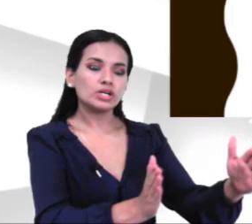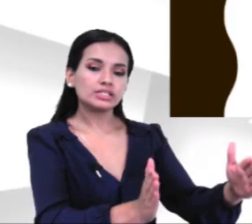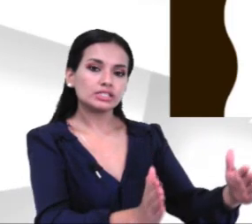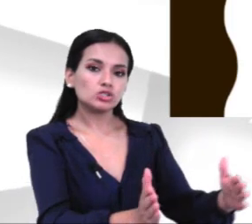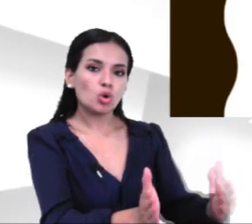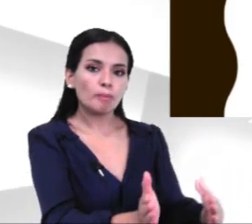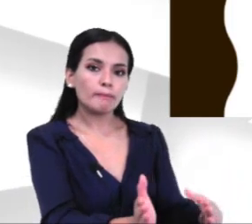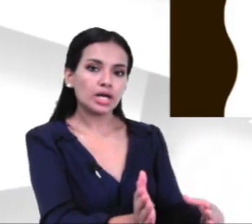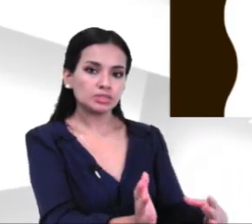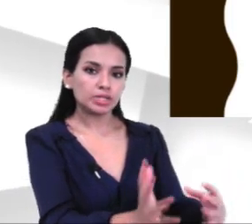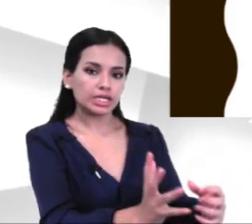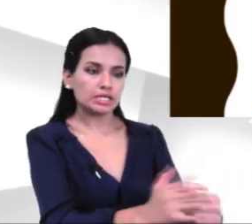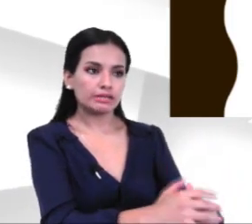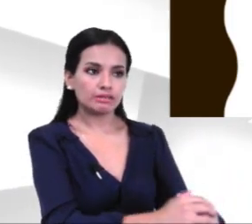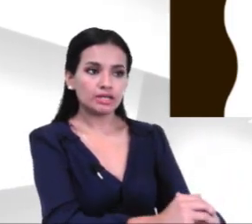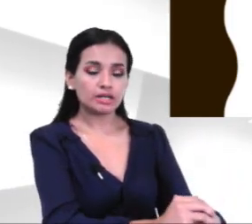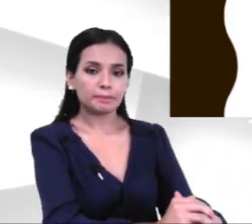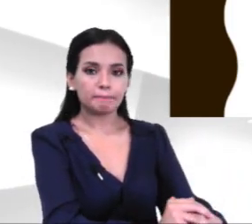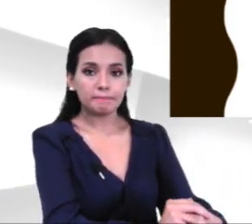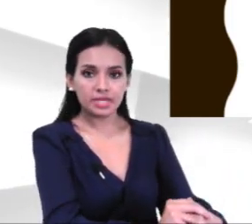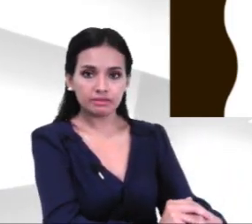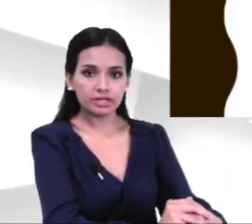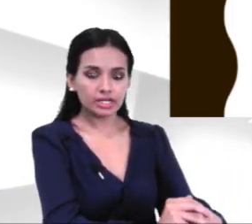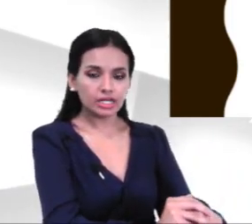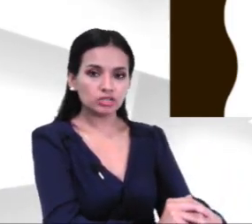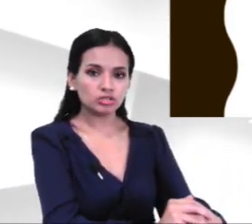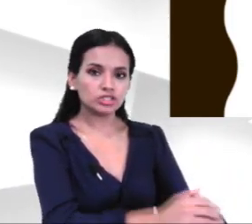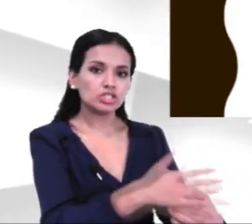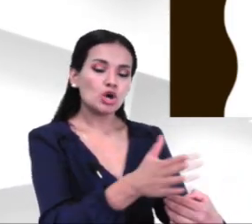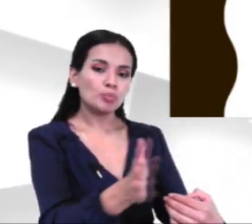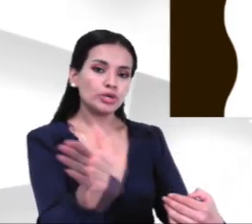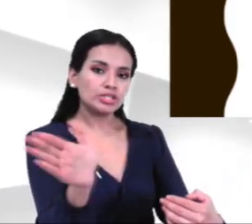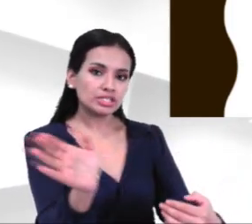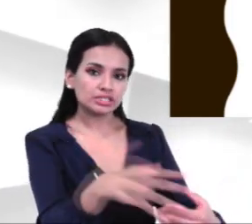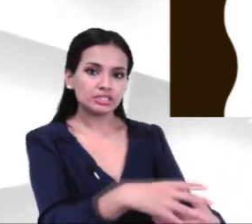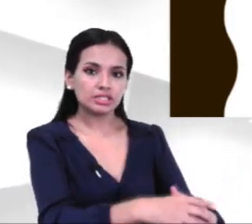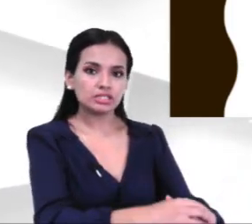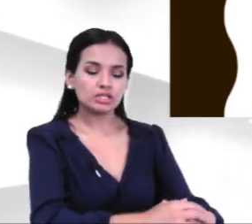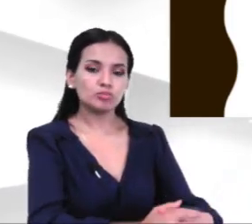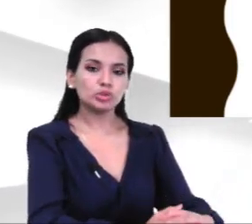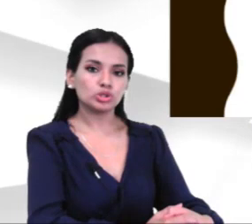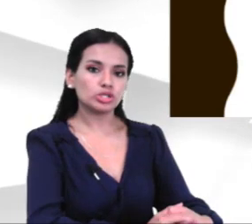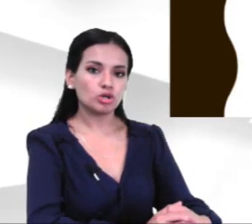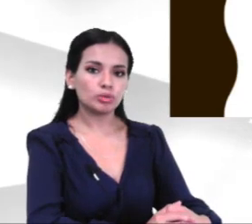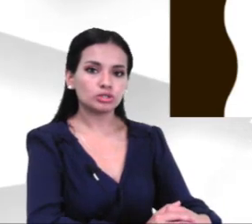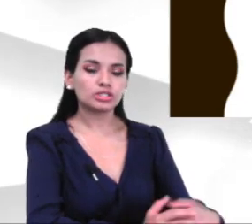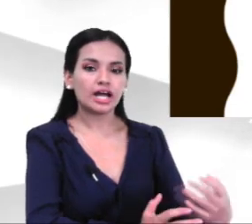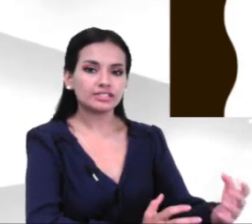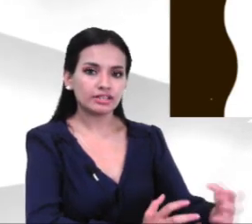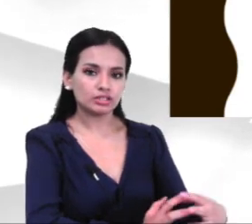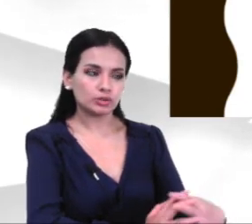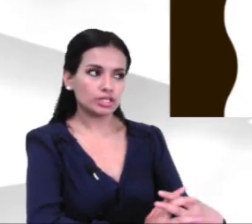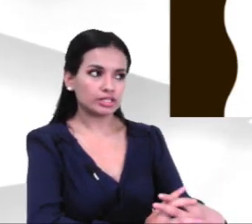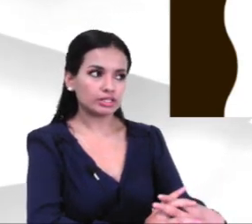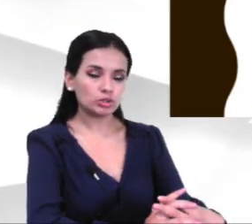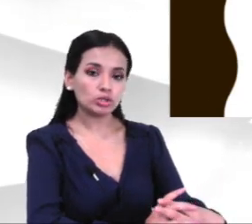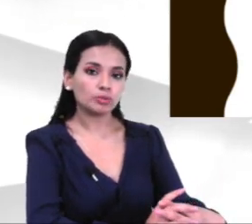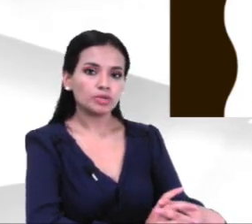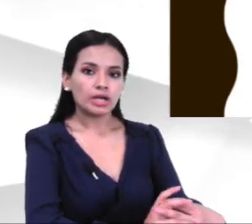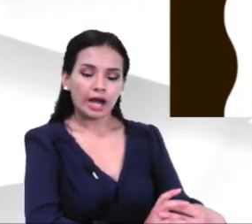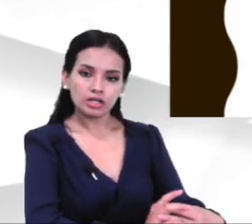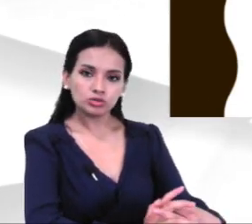es una extensión más pequeña de tierra mientras que las costas pueden extenderse en muchos kilómetros hacia dentro del